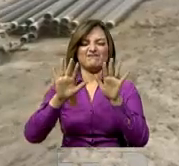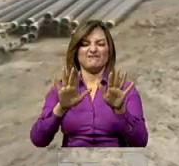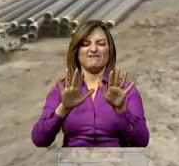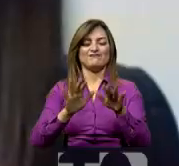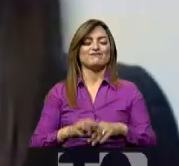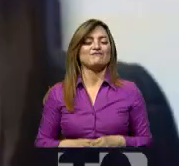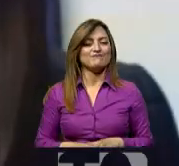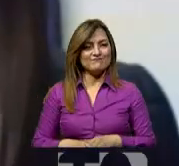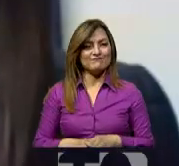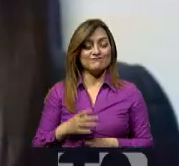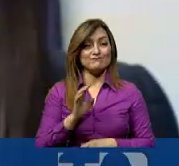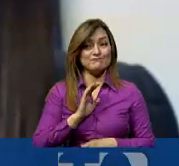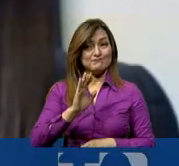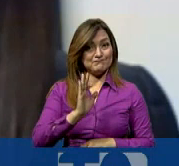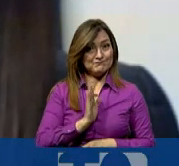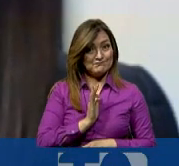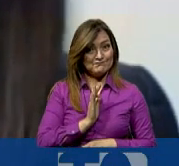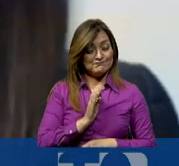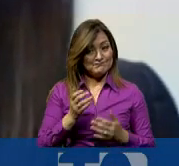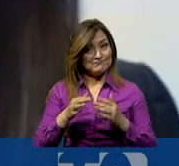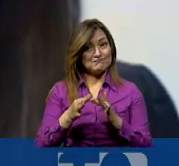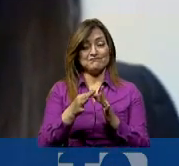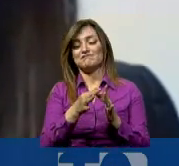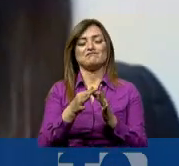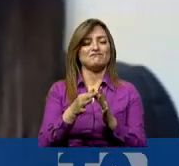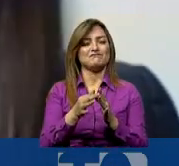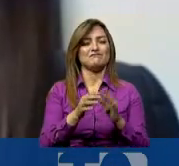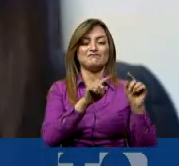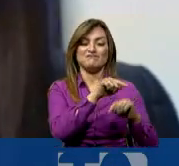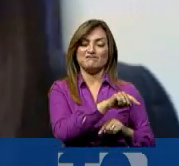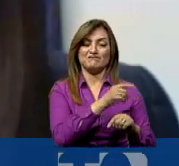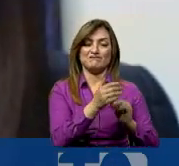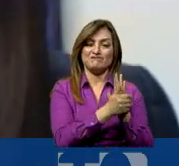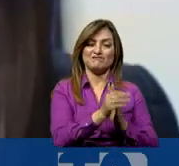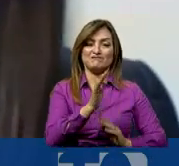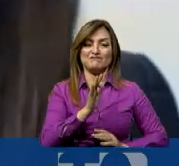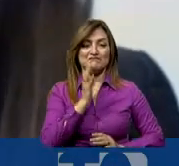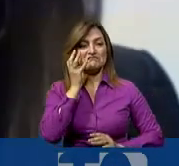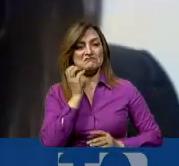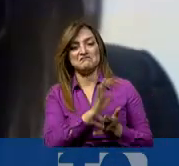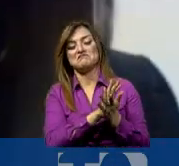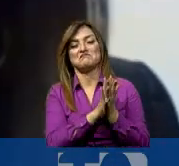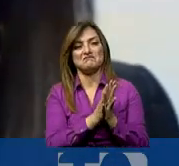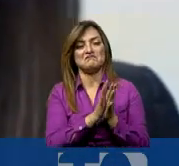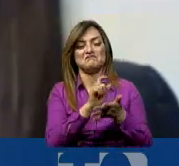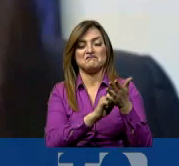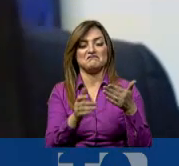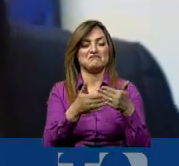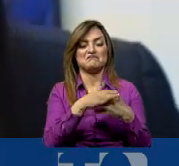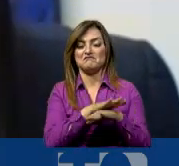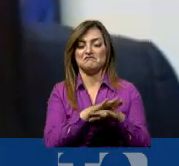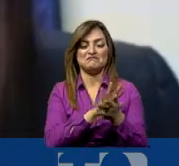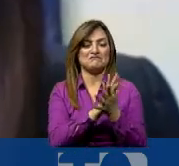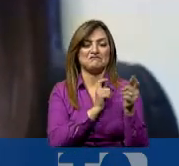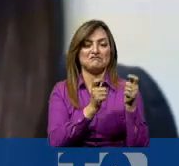se siguieron normas técnicas, la EMOP no tenía capacidad técnica, no tenía la experiencia necesaria, no se han cerrado los contratos, no estuvo